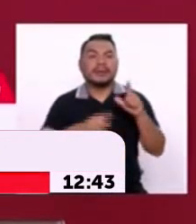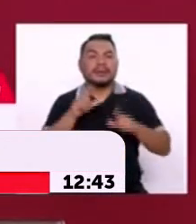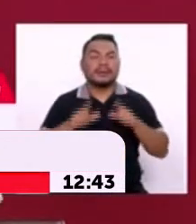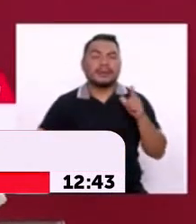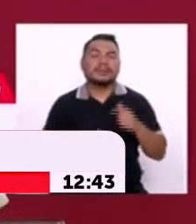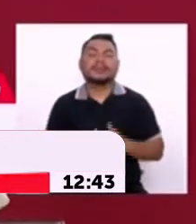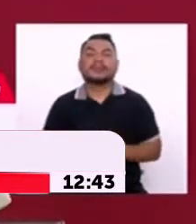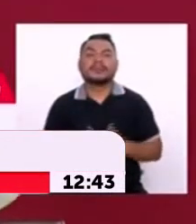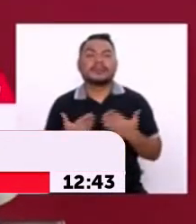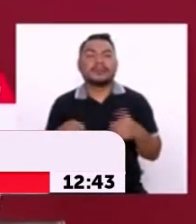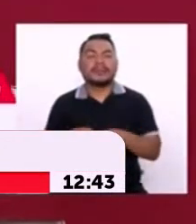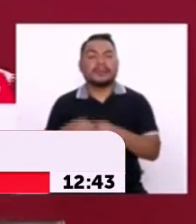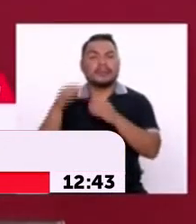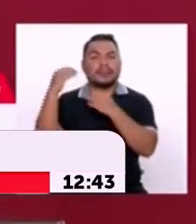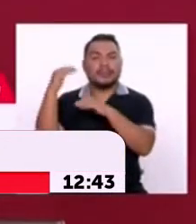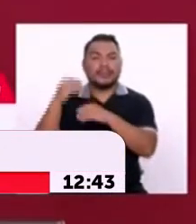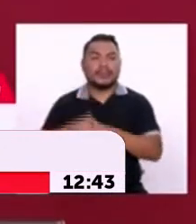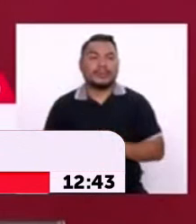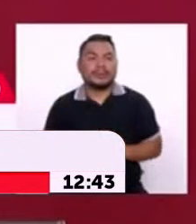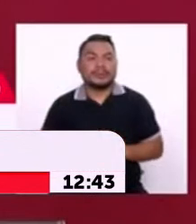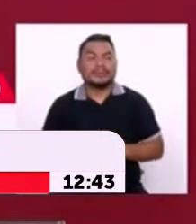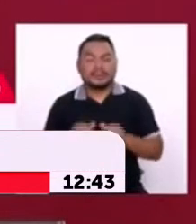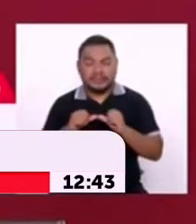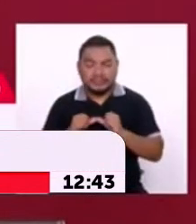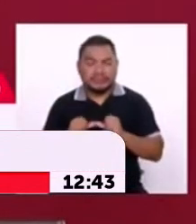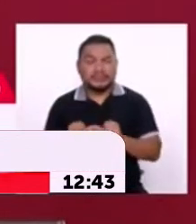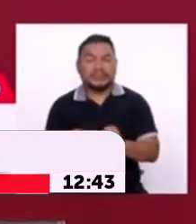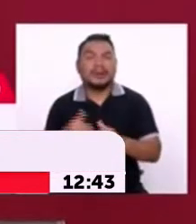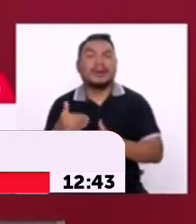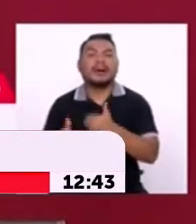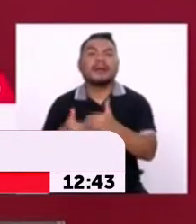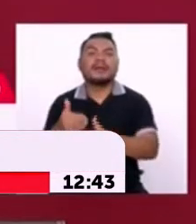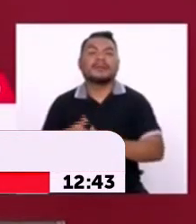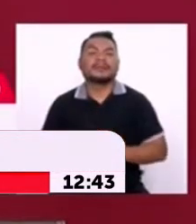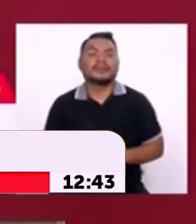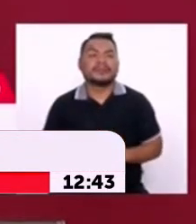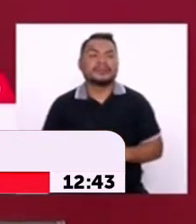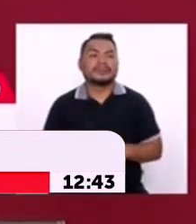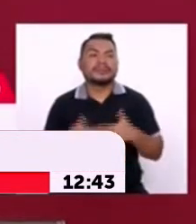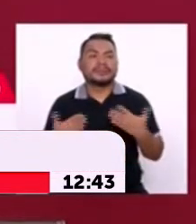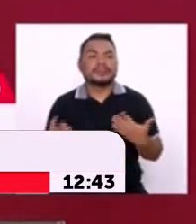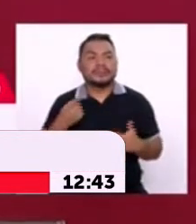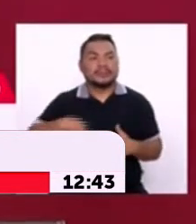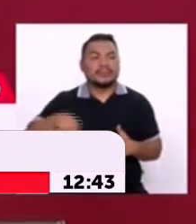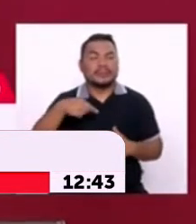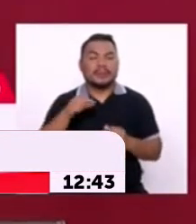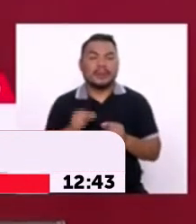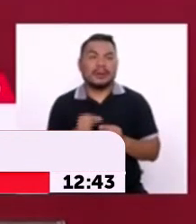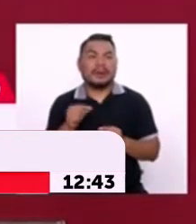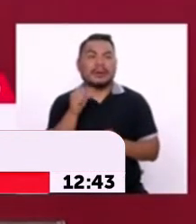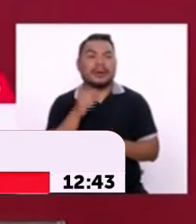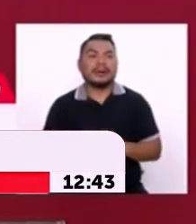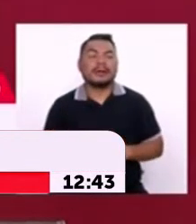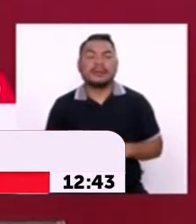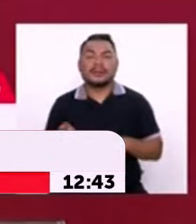Libertad, Lambayeque y Piura. Seguiremos avanzando para que el gas